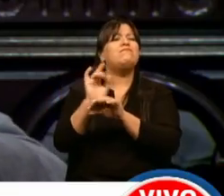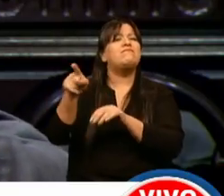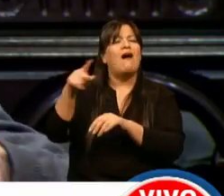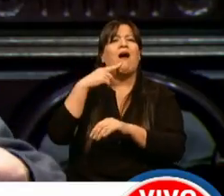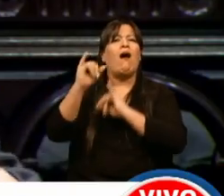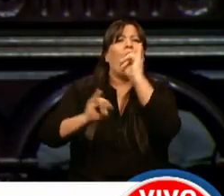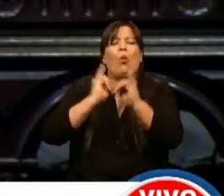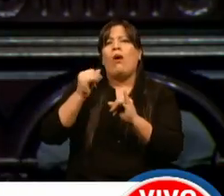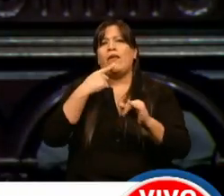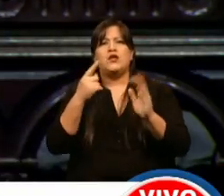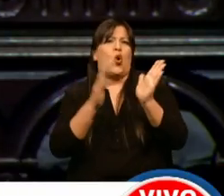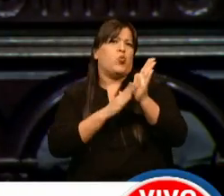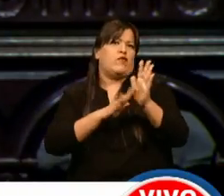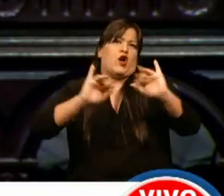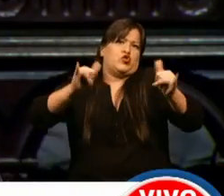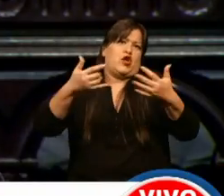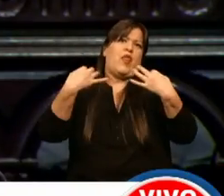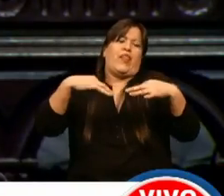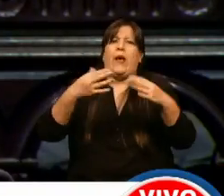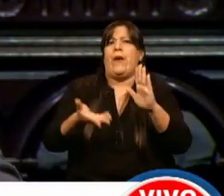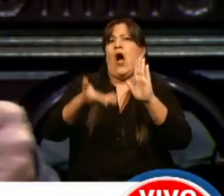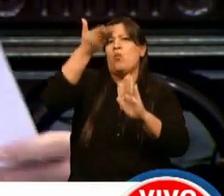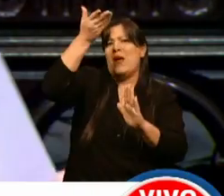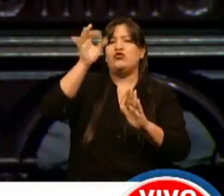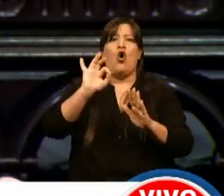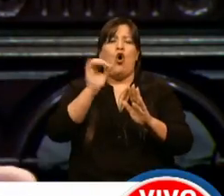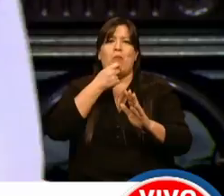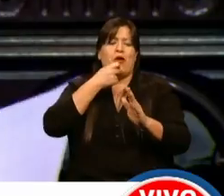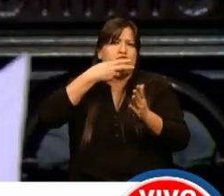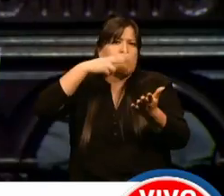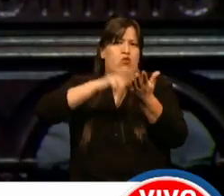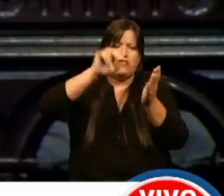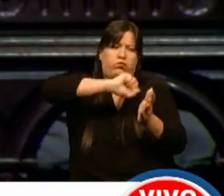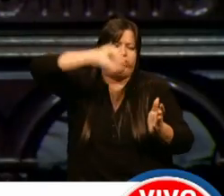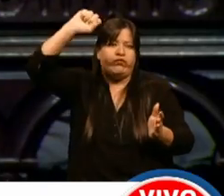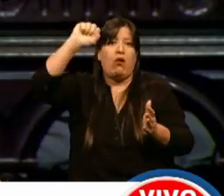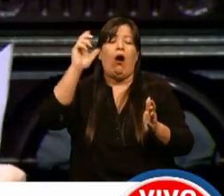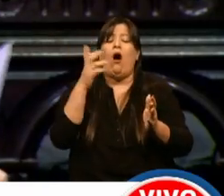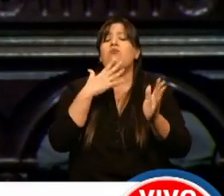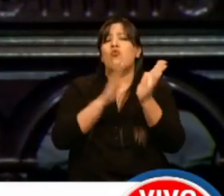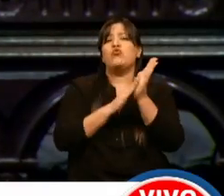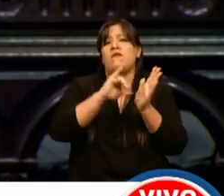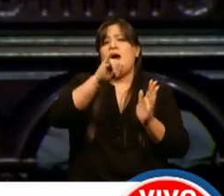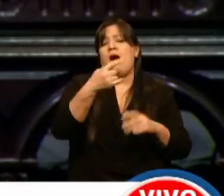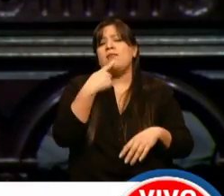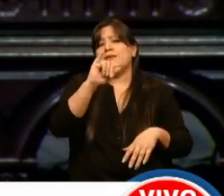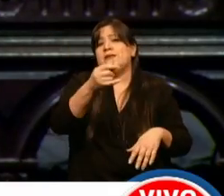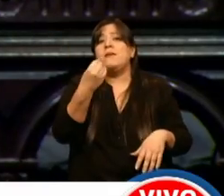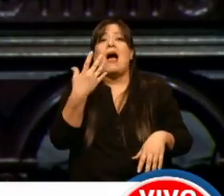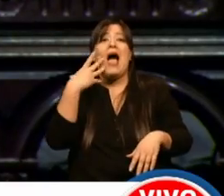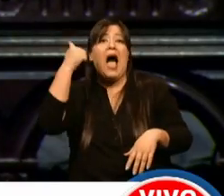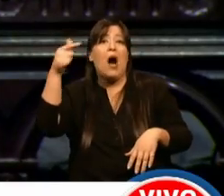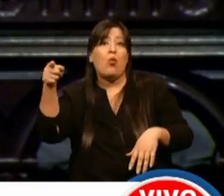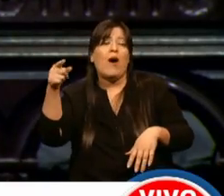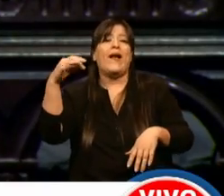cuando justificaba los aumentos o aumentaba los tarifazos que la abuela para cuidar